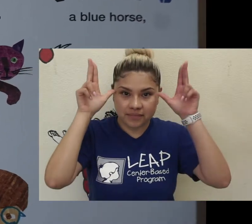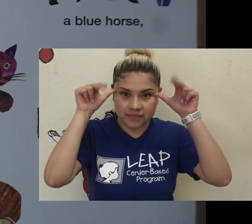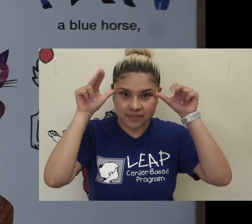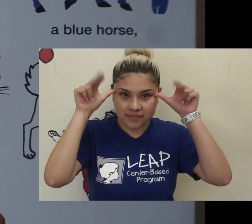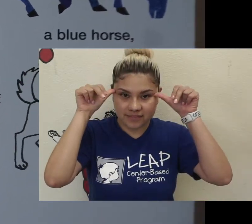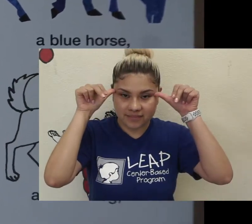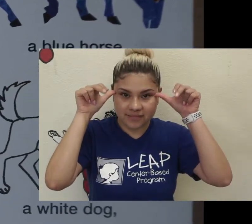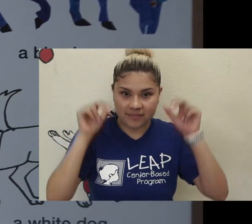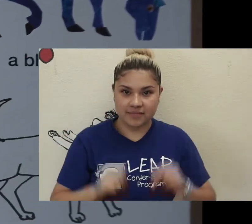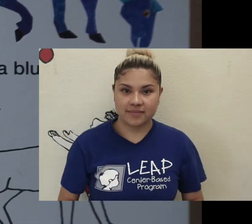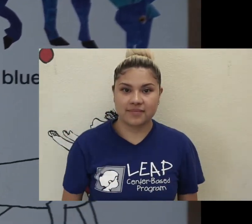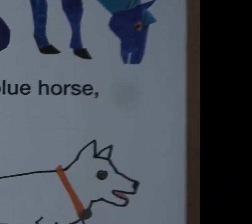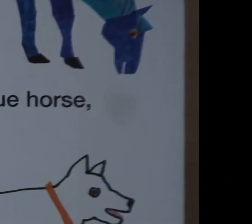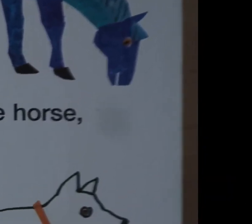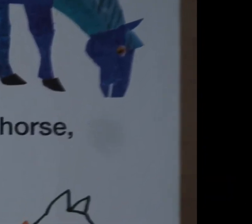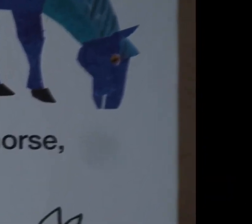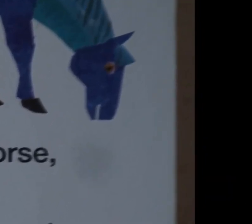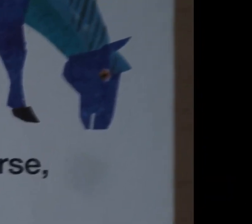un caballo azul,